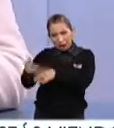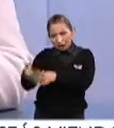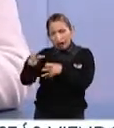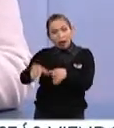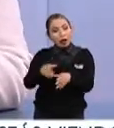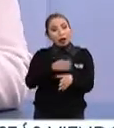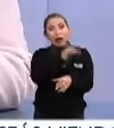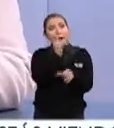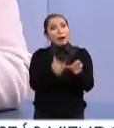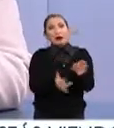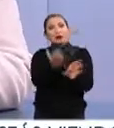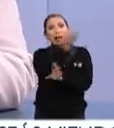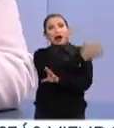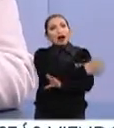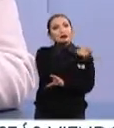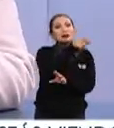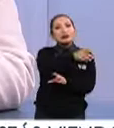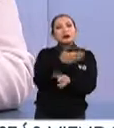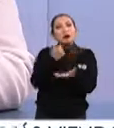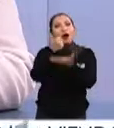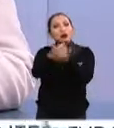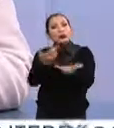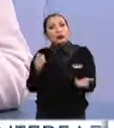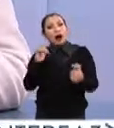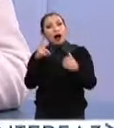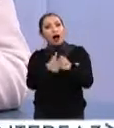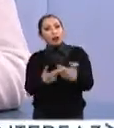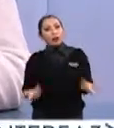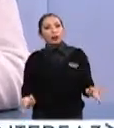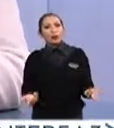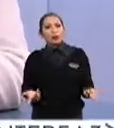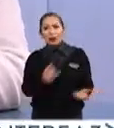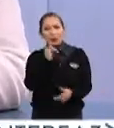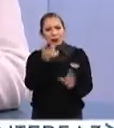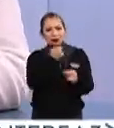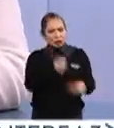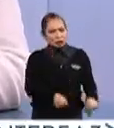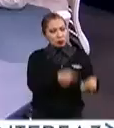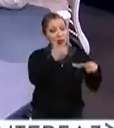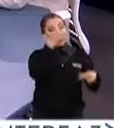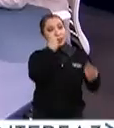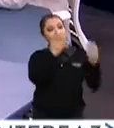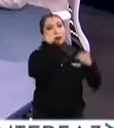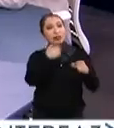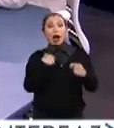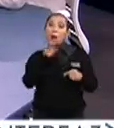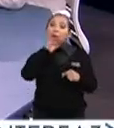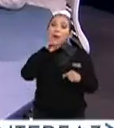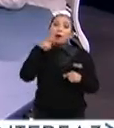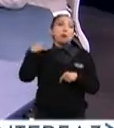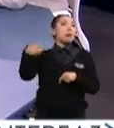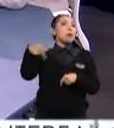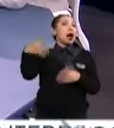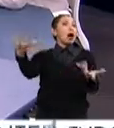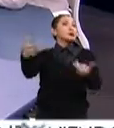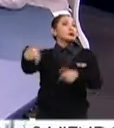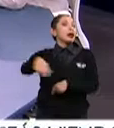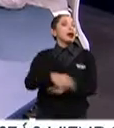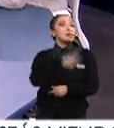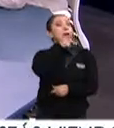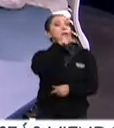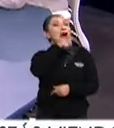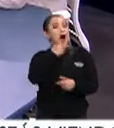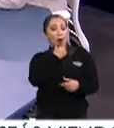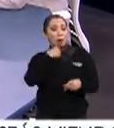si nunca han sido sus espacios de interacción, ¿no? Estamos porque sabemos que tenemos que proveer, sabemos que tenemos